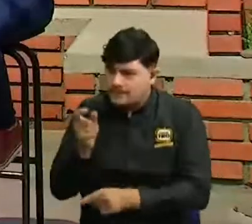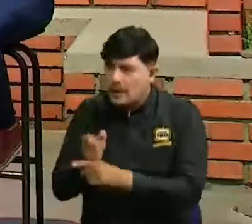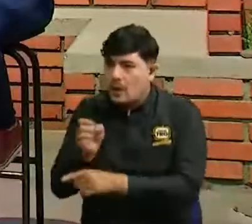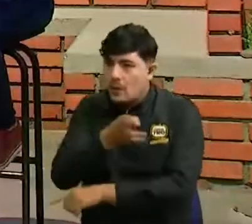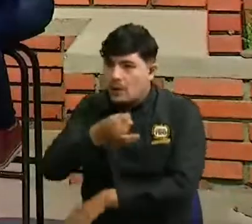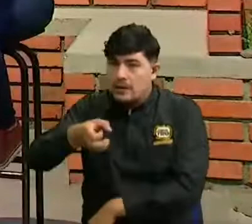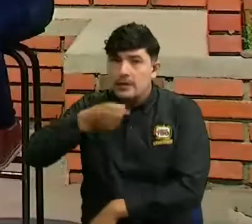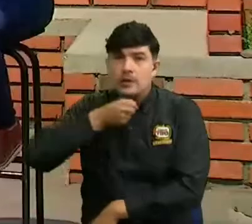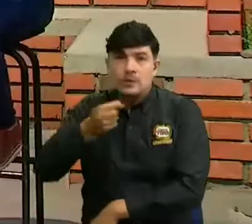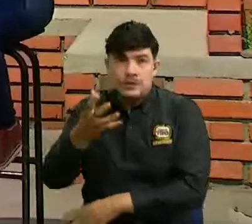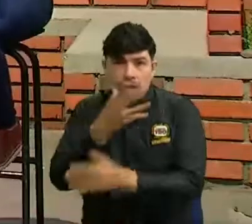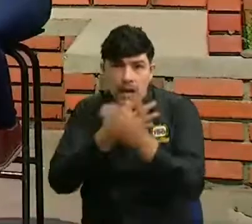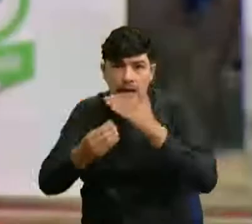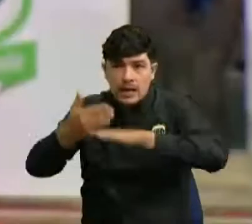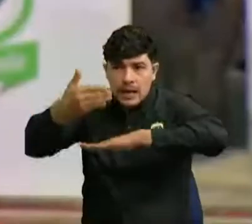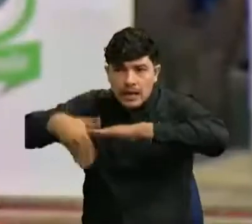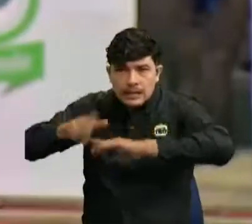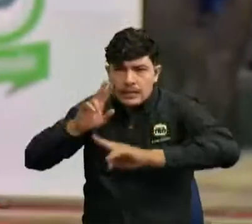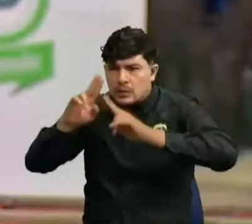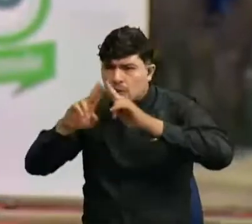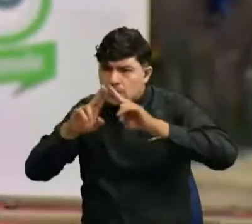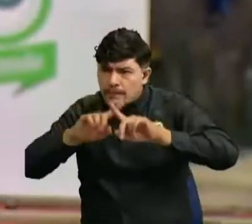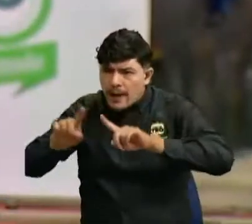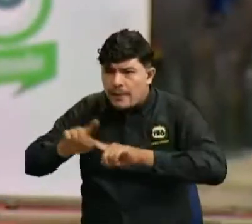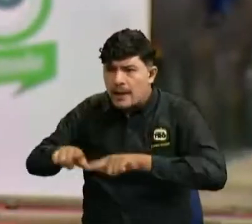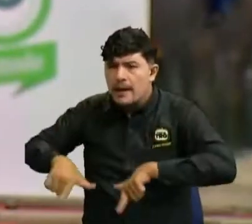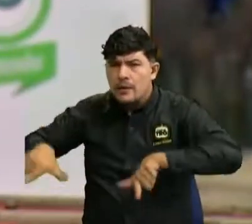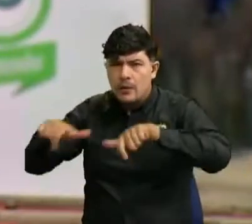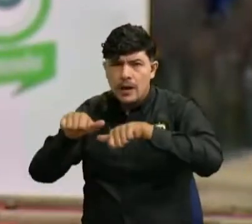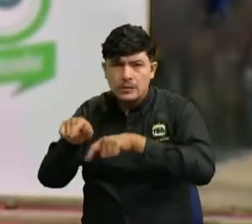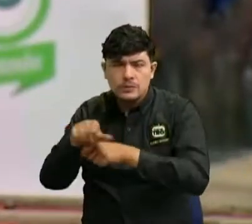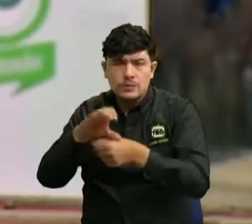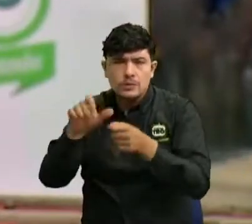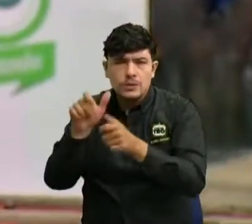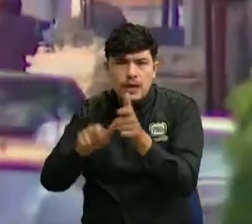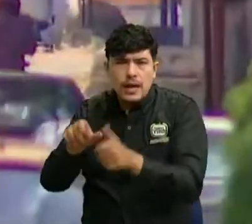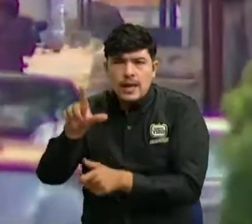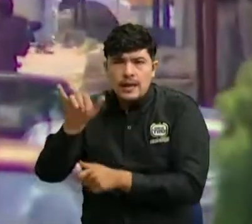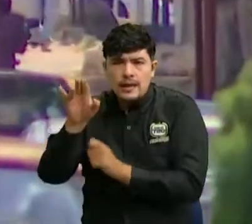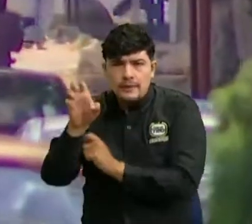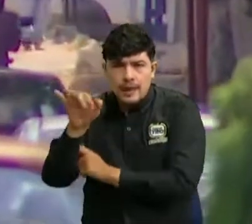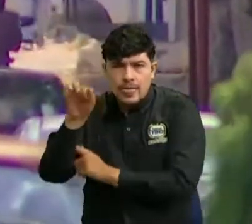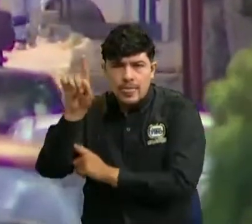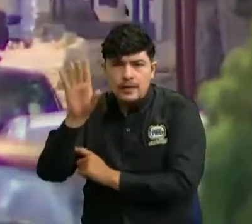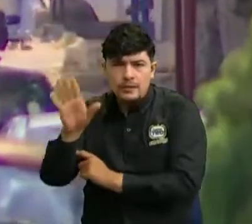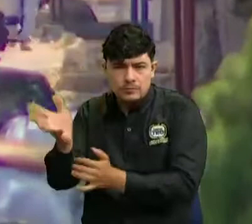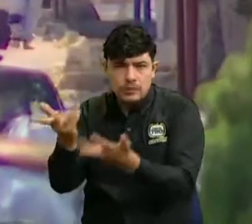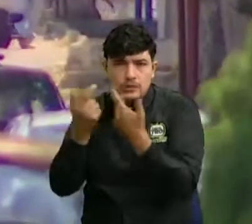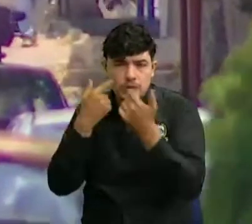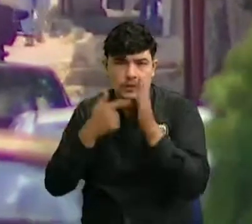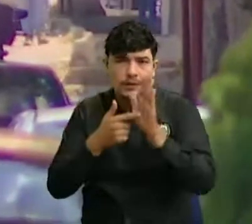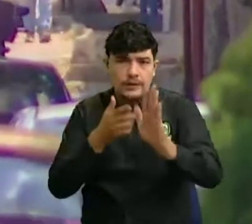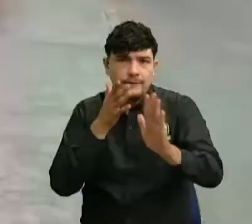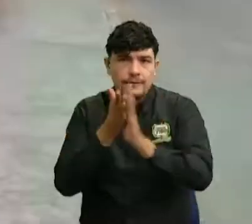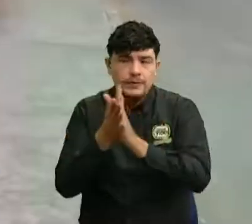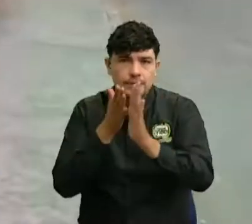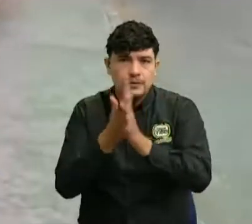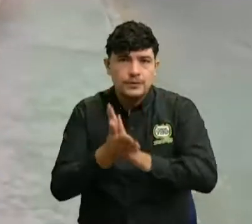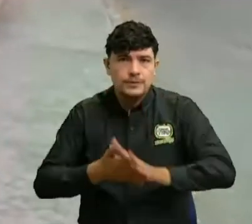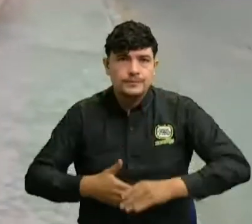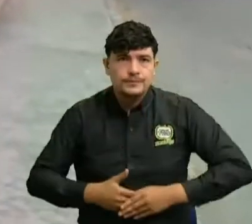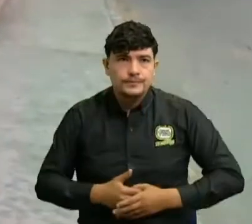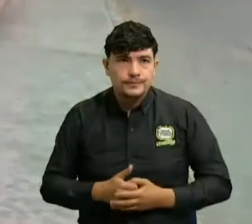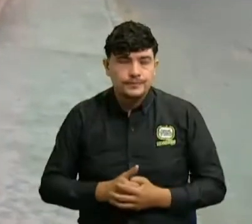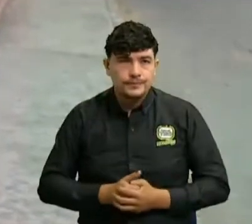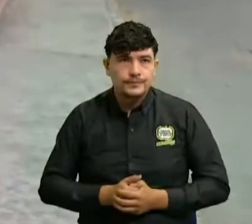las importantes carreteras que comprenden el sector de la Ciudadela de la Libertad y esto fue lo que nos encontramos. La falta